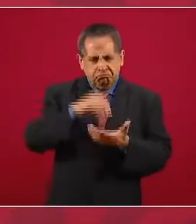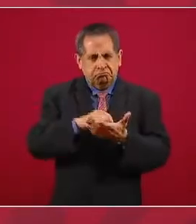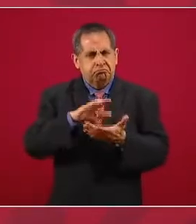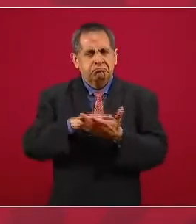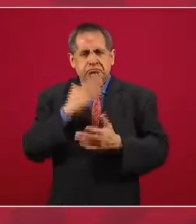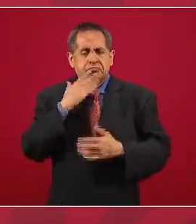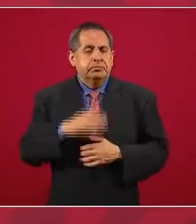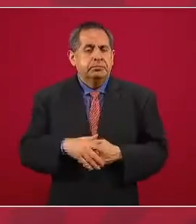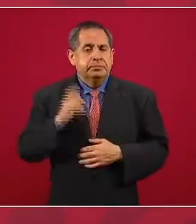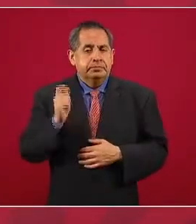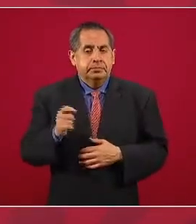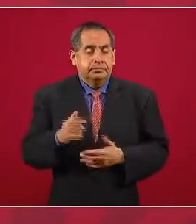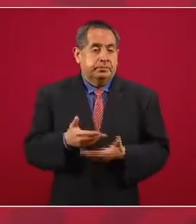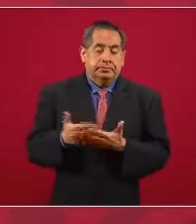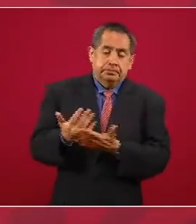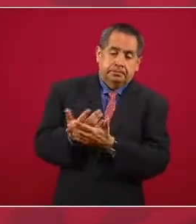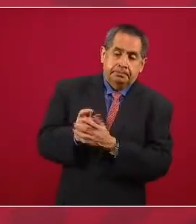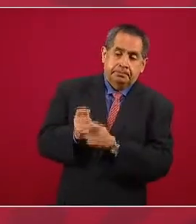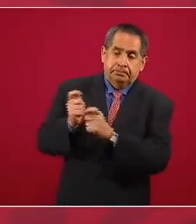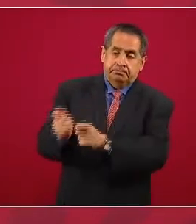esperar que el legislativo,